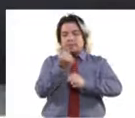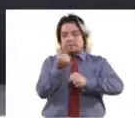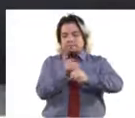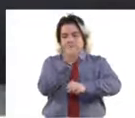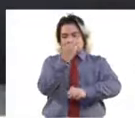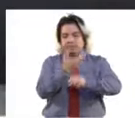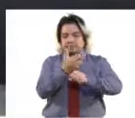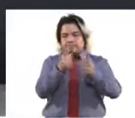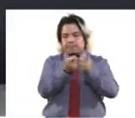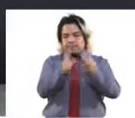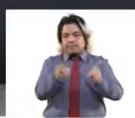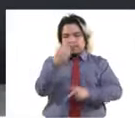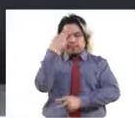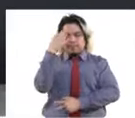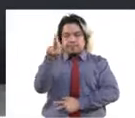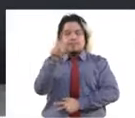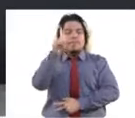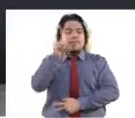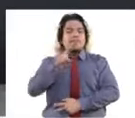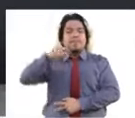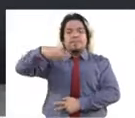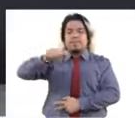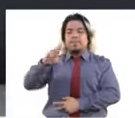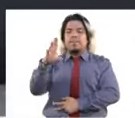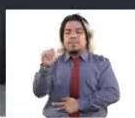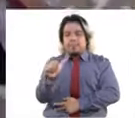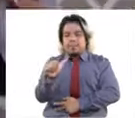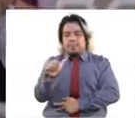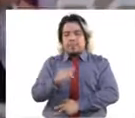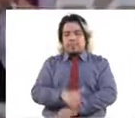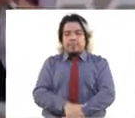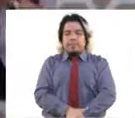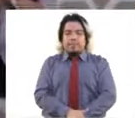Institucional, maestra Marcela Figueroa Franco.